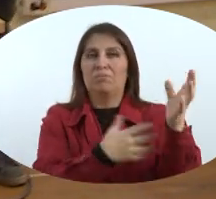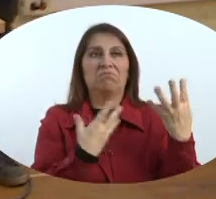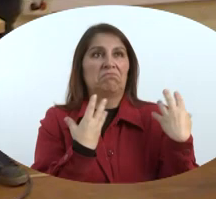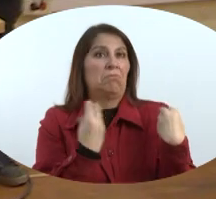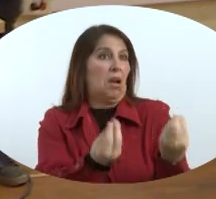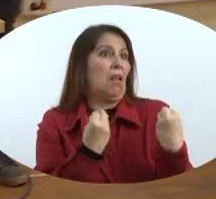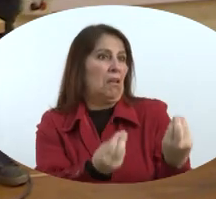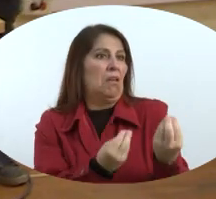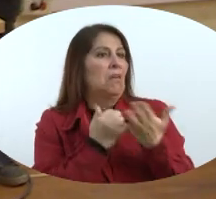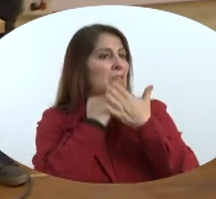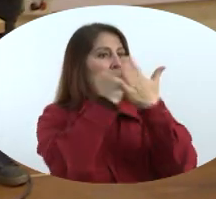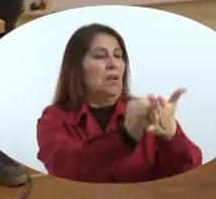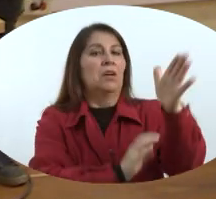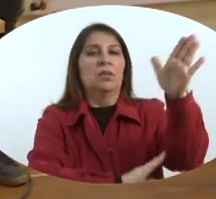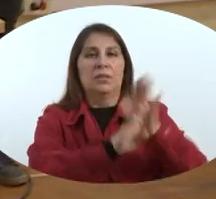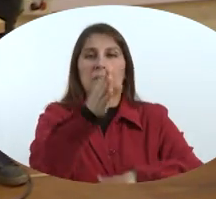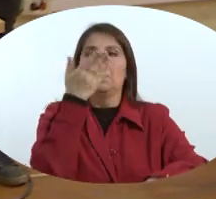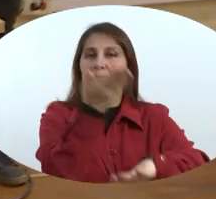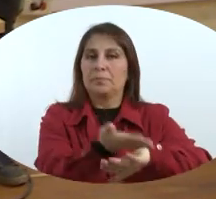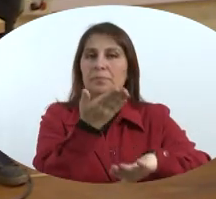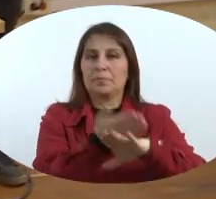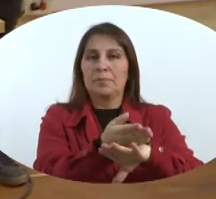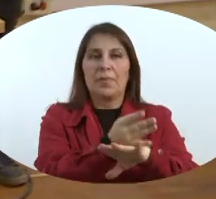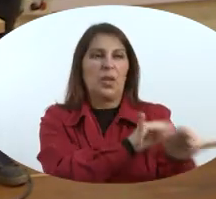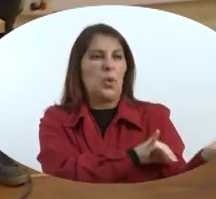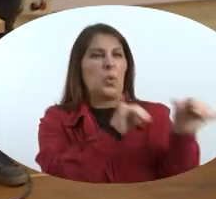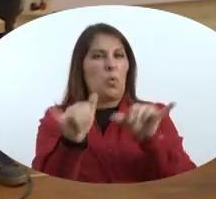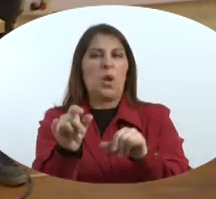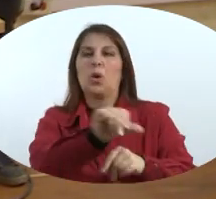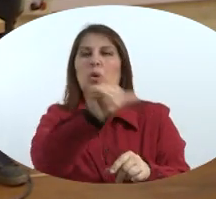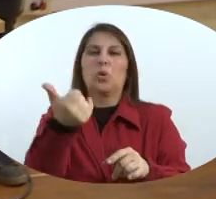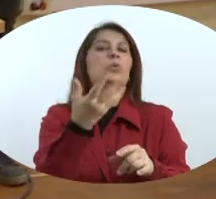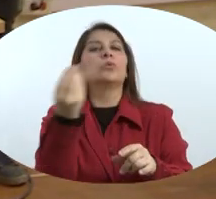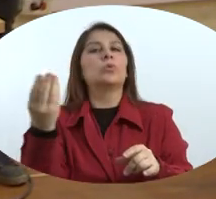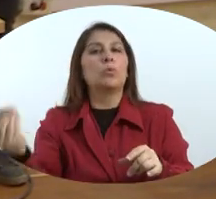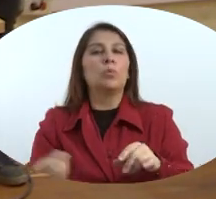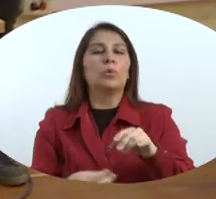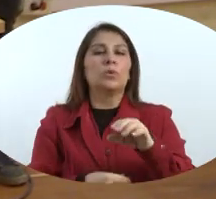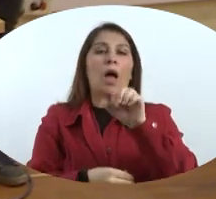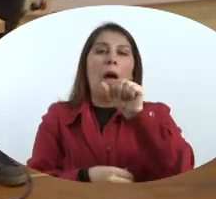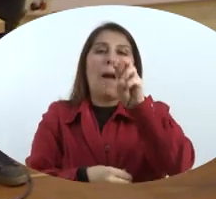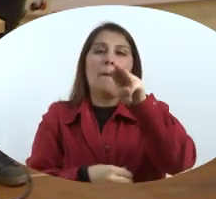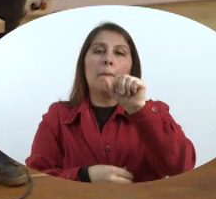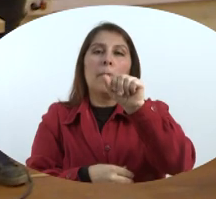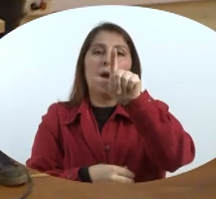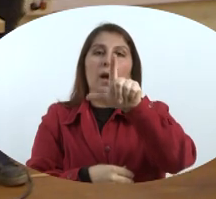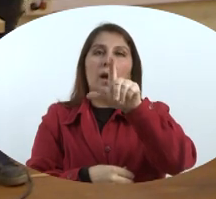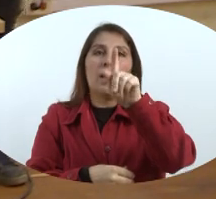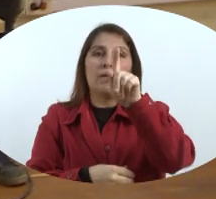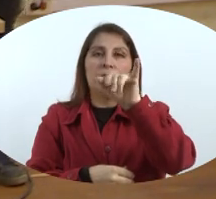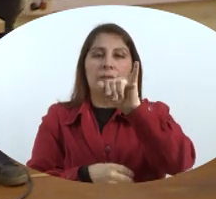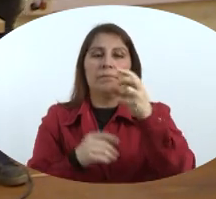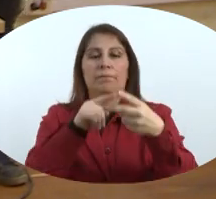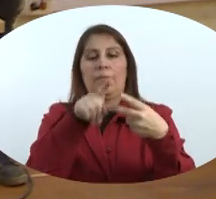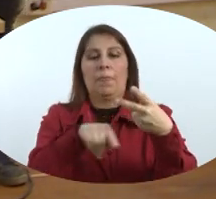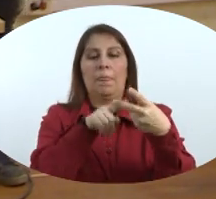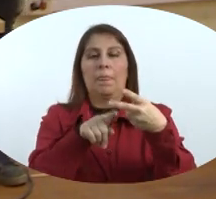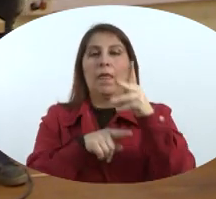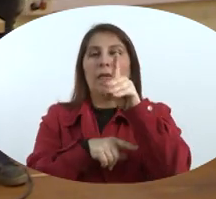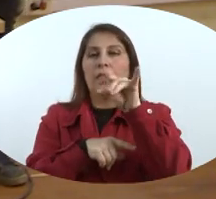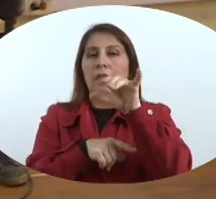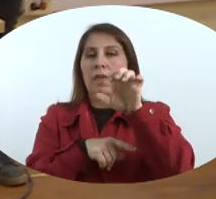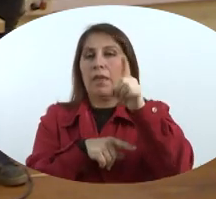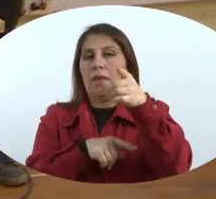estemos para desarrollar sus sus propuestas como ha sido así con amalfi con jose con diego siempre hemos